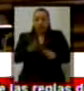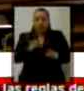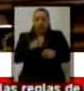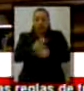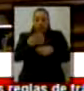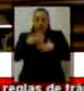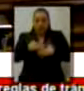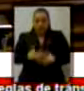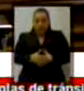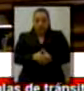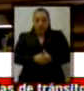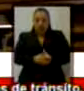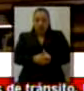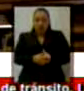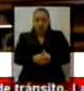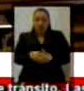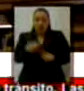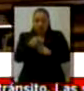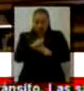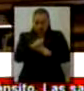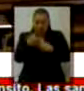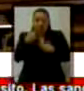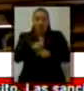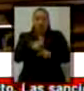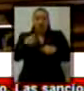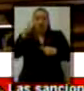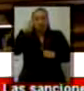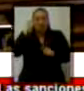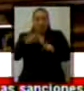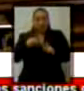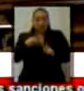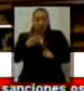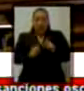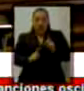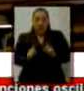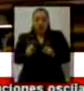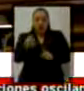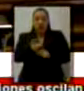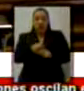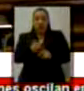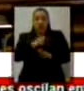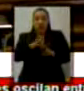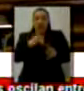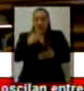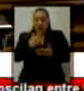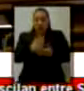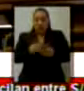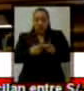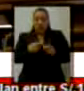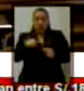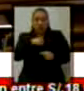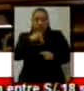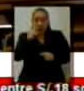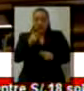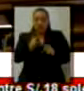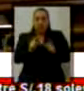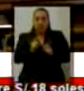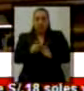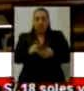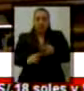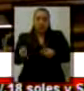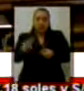físico, maltrato físico, psicológico, alguna maltrato sin lesión. Vemos pues un término que incluye en